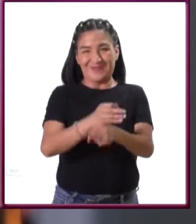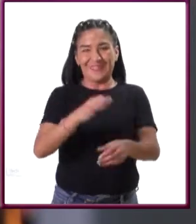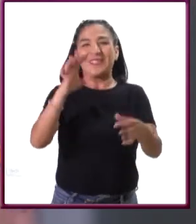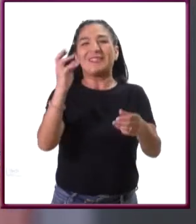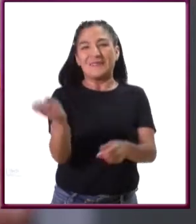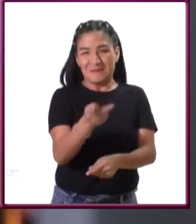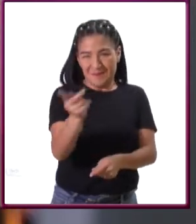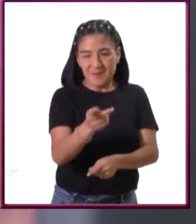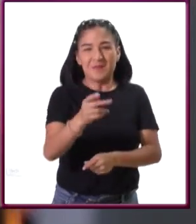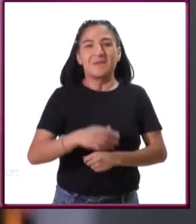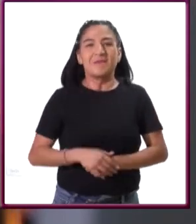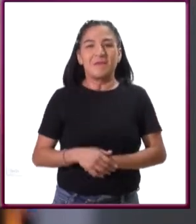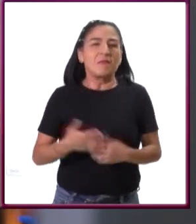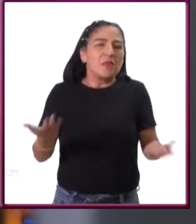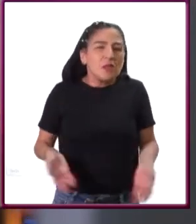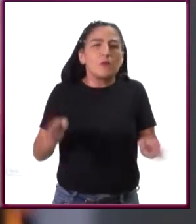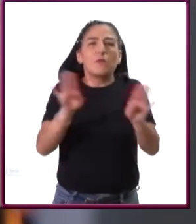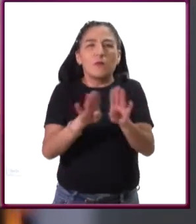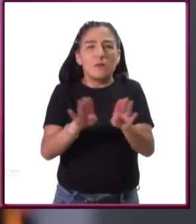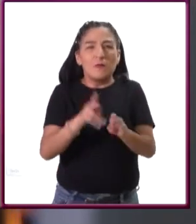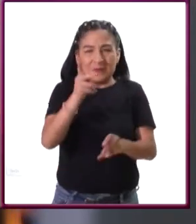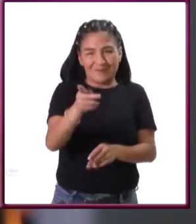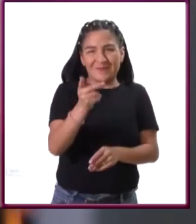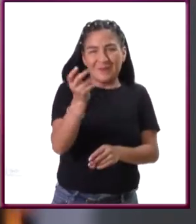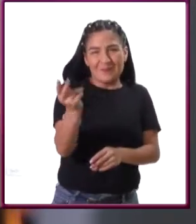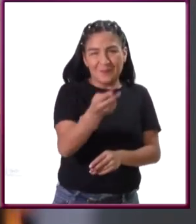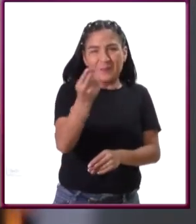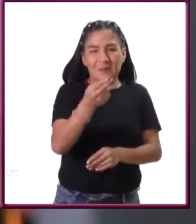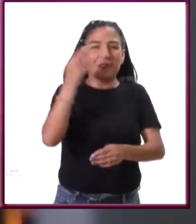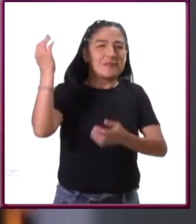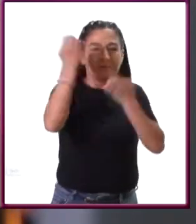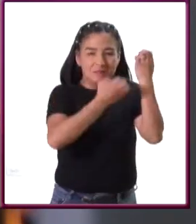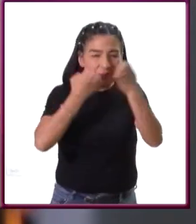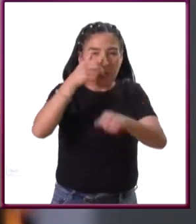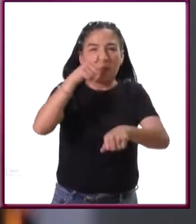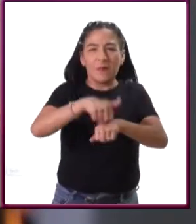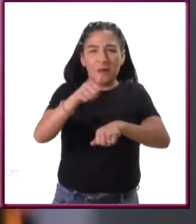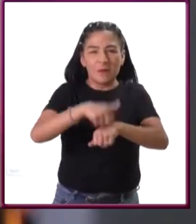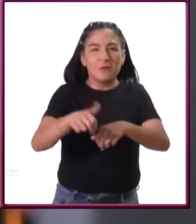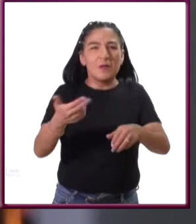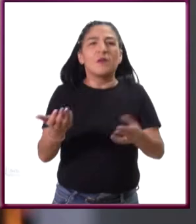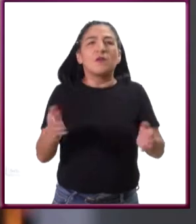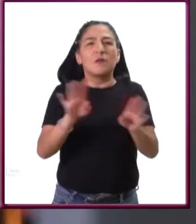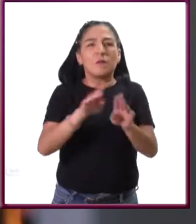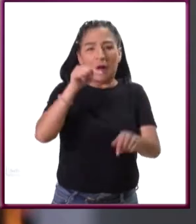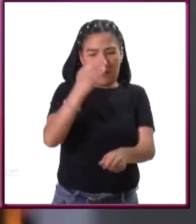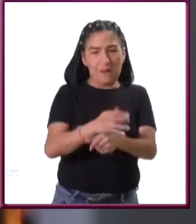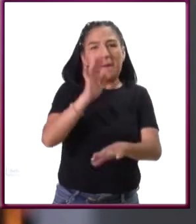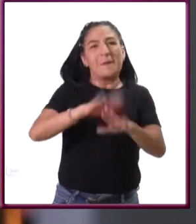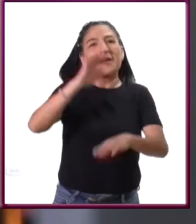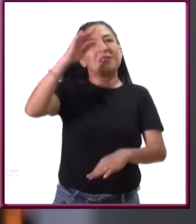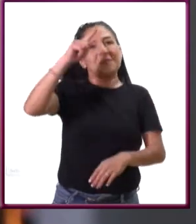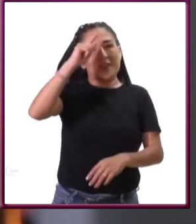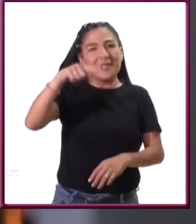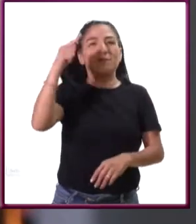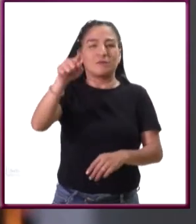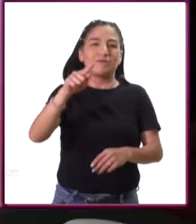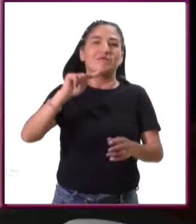es cómo estos análisis numéricos pueden llegar a ser más fáciles ahora con la tecnología digital. ¿Tú qué opinas al